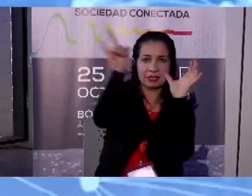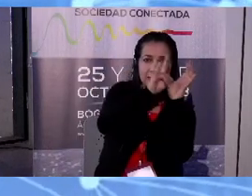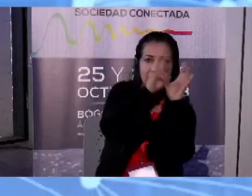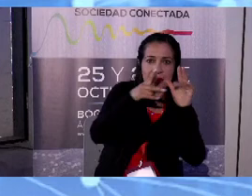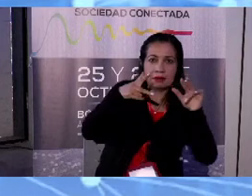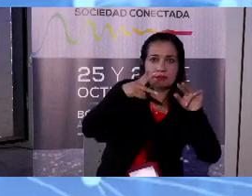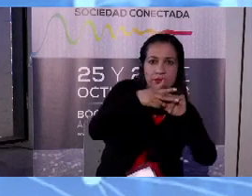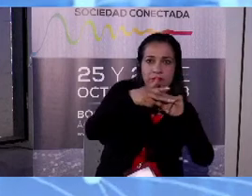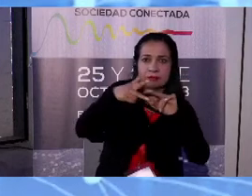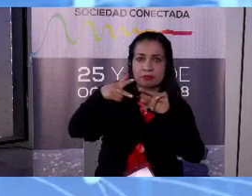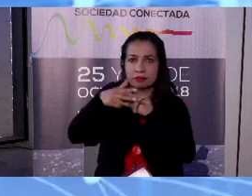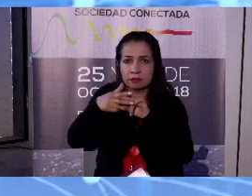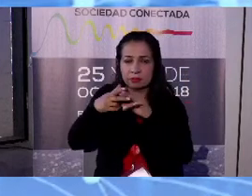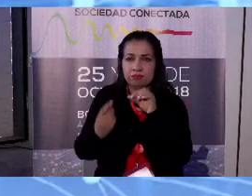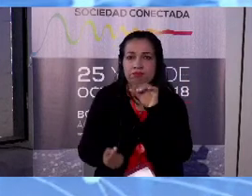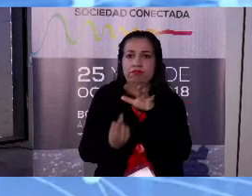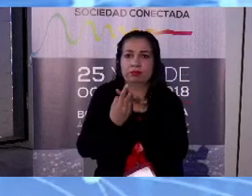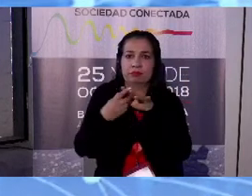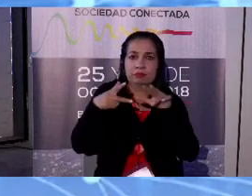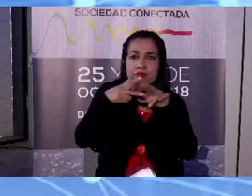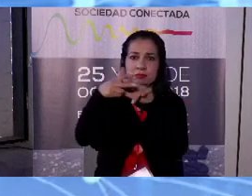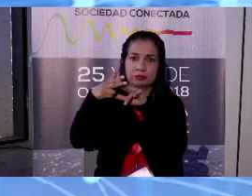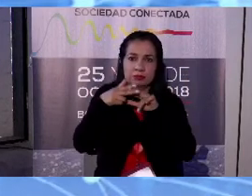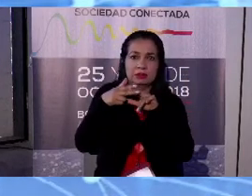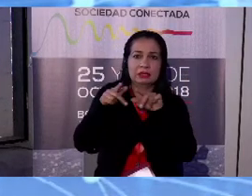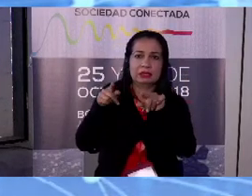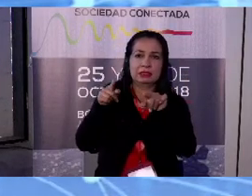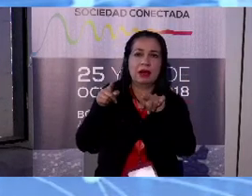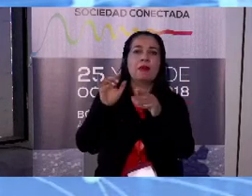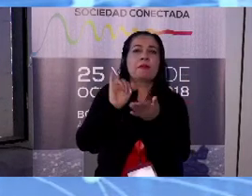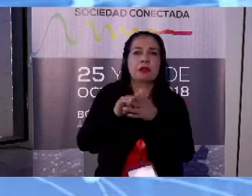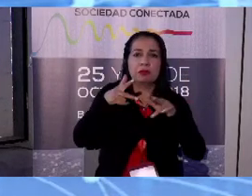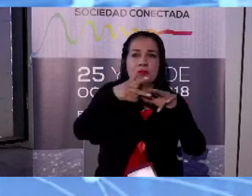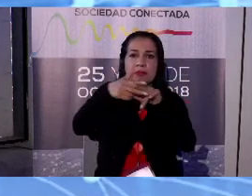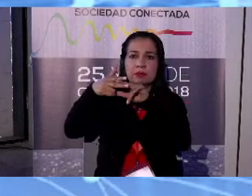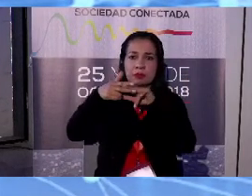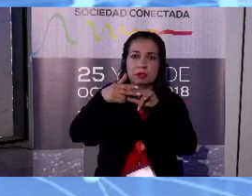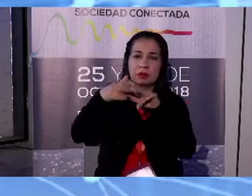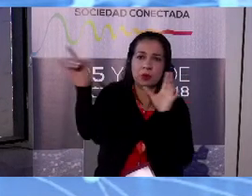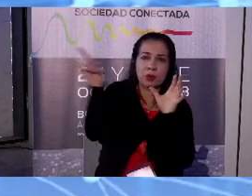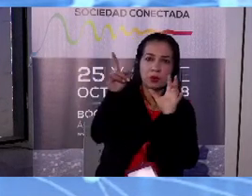es evaluar estas interferencias que producen estas